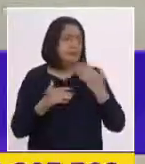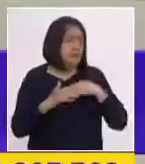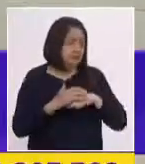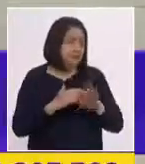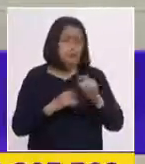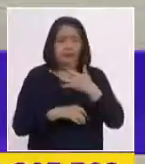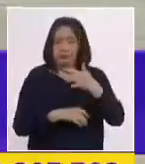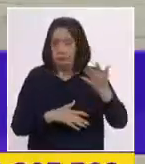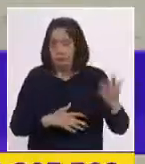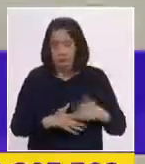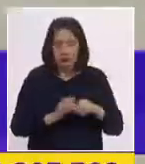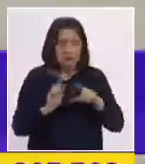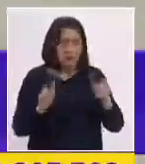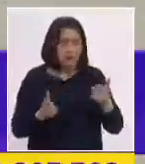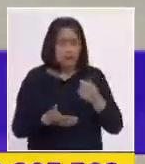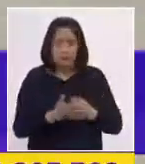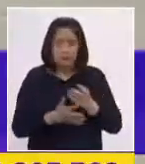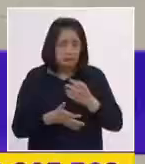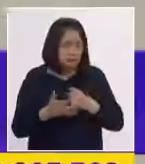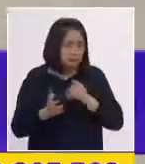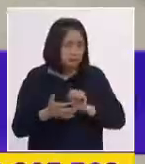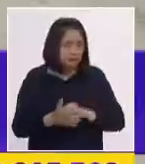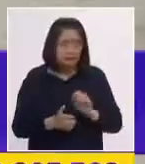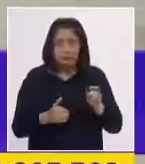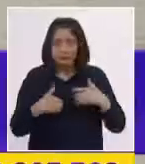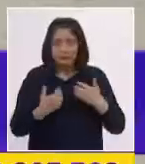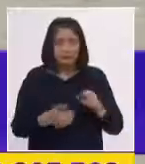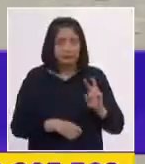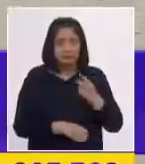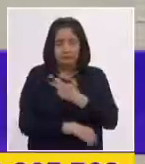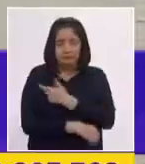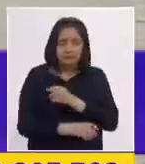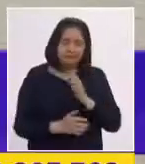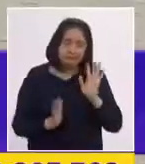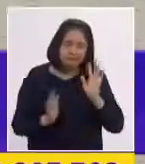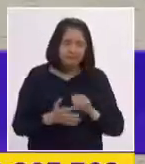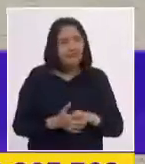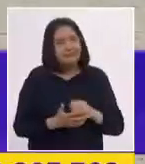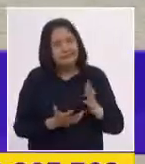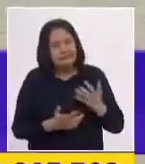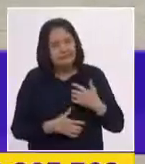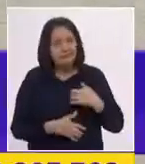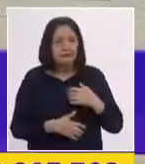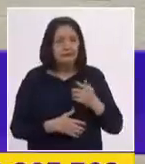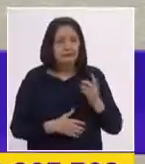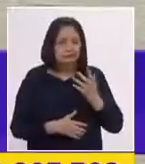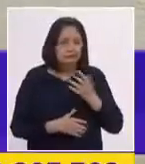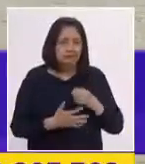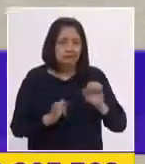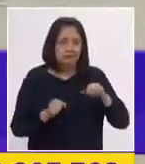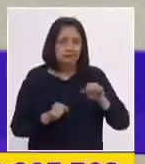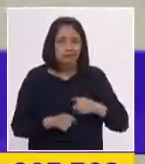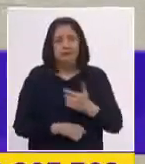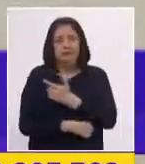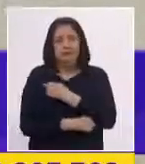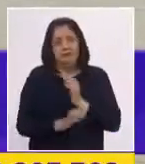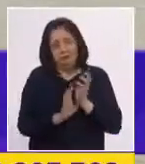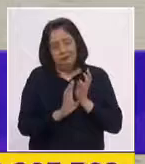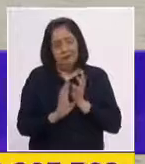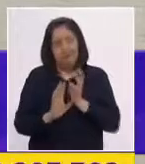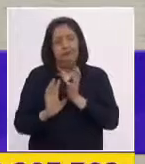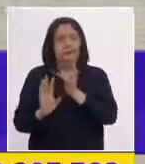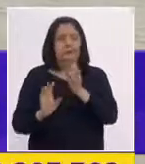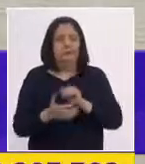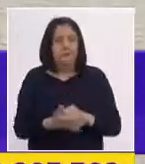centro comercial. No pueden hacer nada sin su segunda dosis y con un poco de molestia, de todas maneras vienen y se vacunan haciendo su colita aquí en este